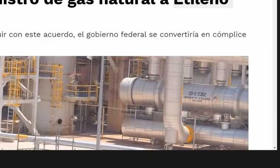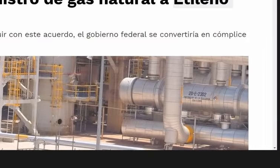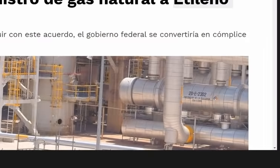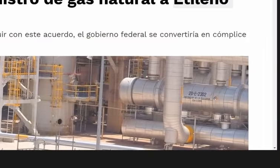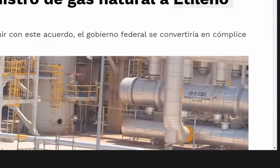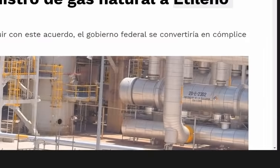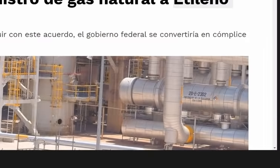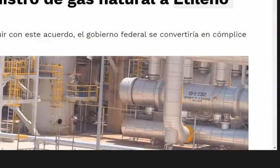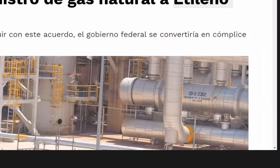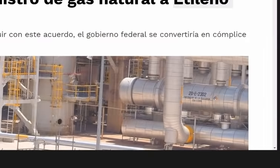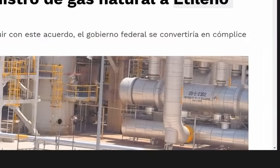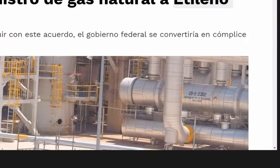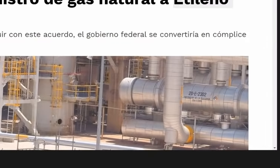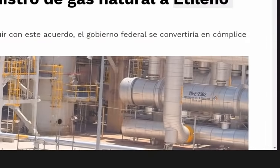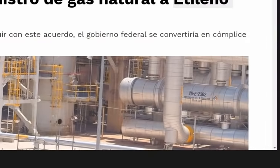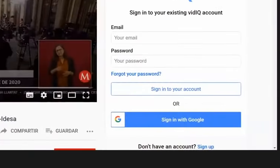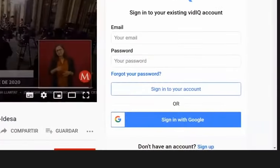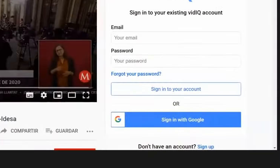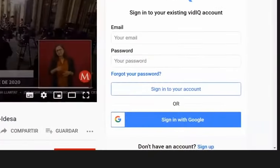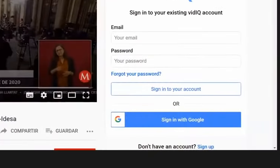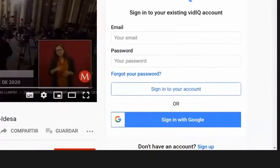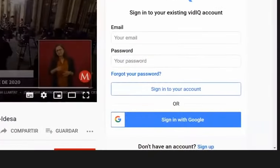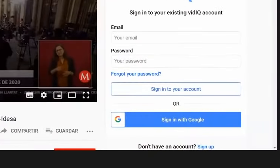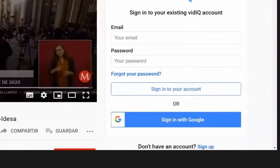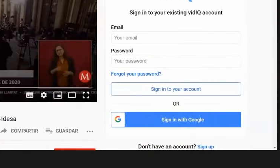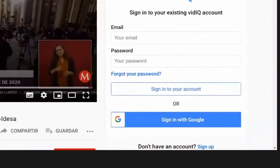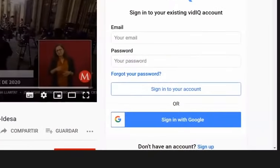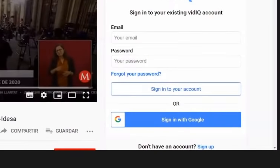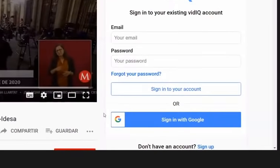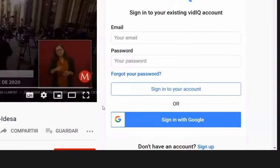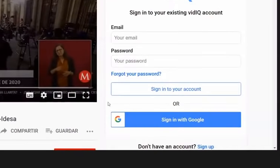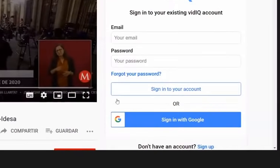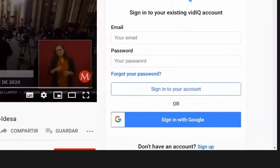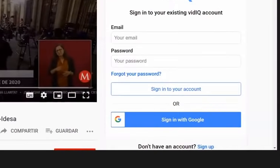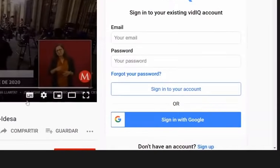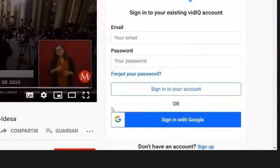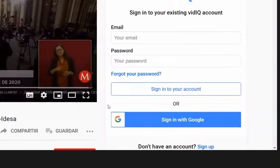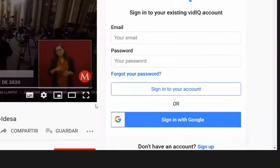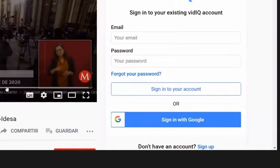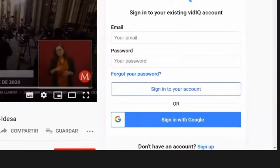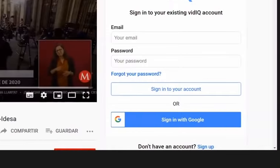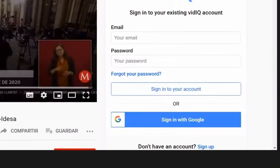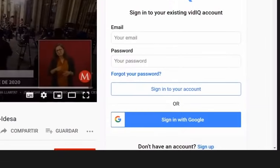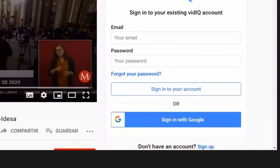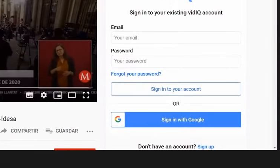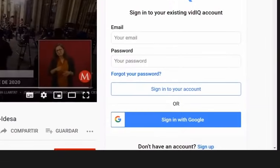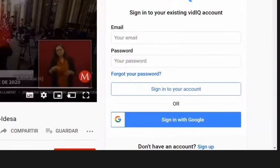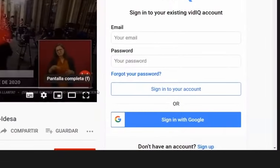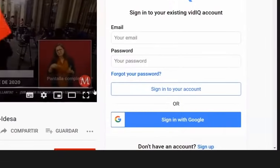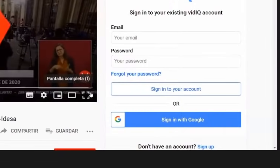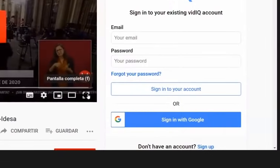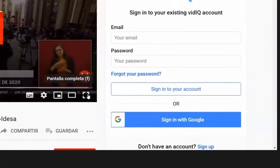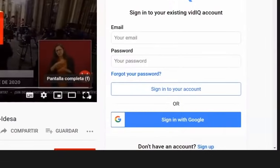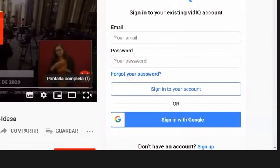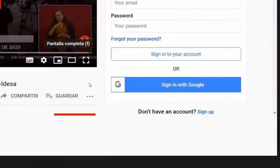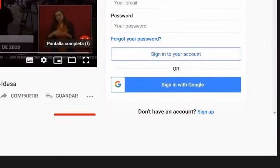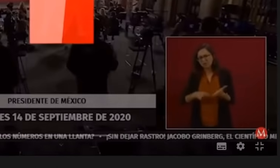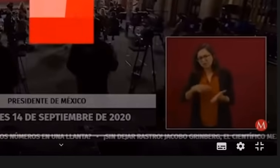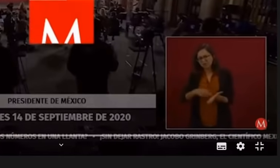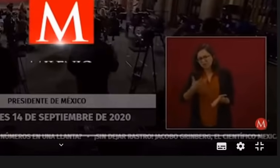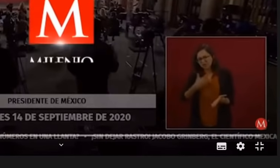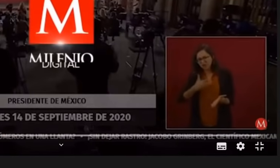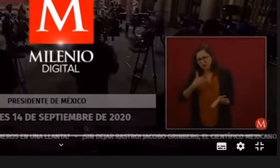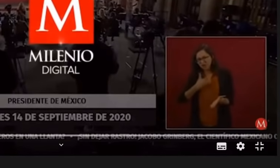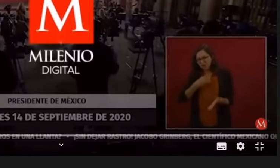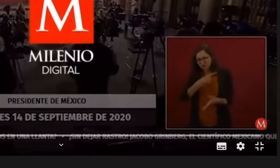¿cómo es posible? Se tienen que renovar. Pero esto es lo que dijo el López Obrador en su conferencia mañanera. Sí, yo lo que